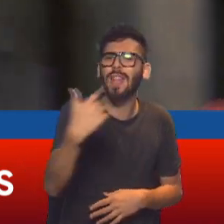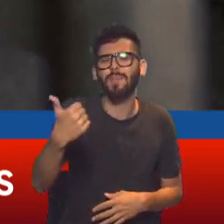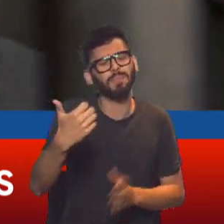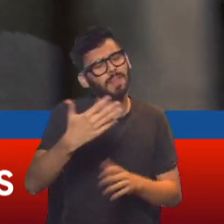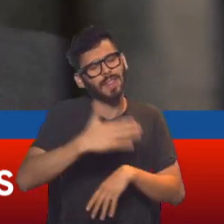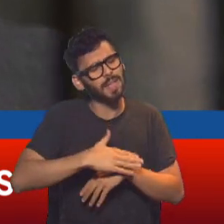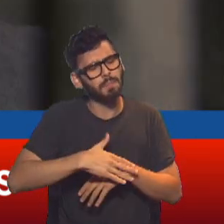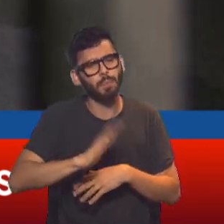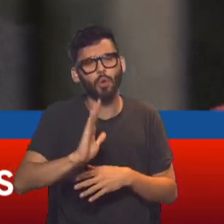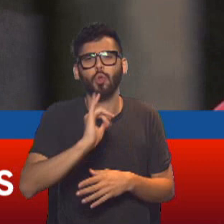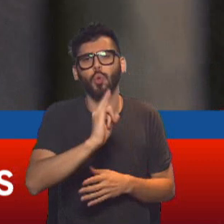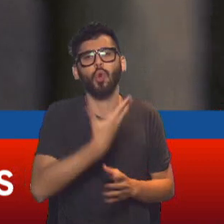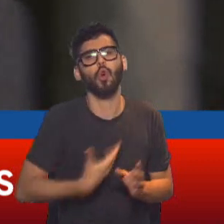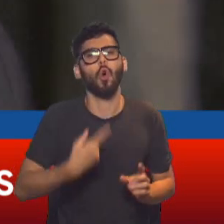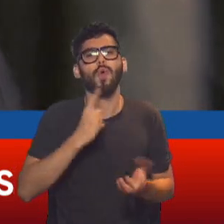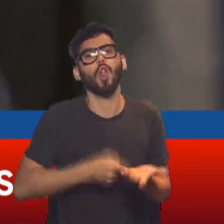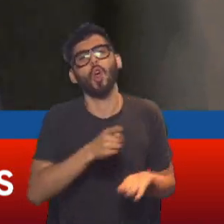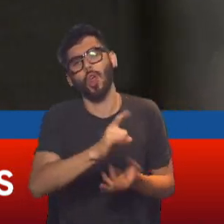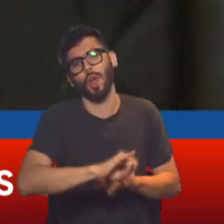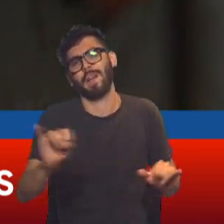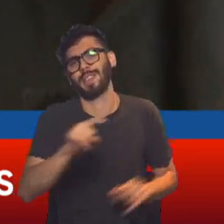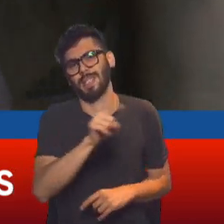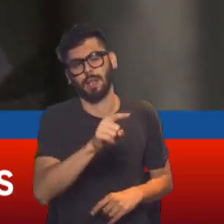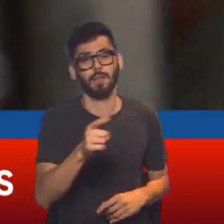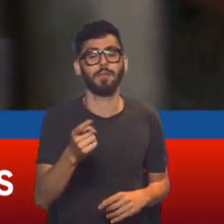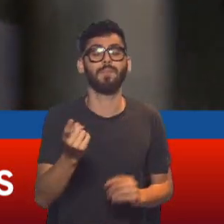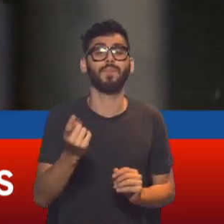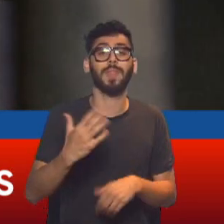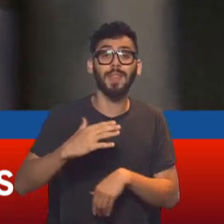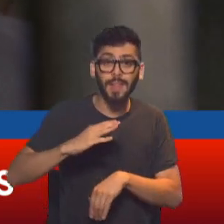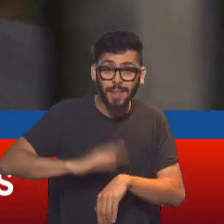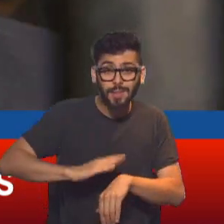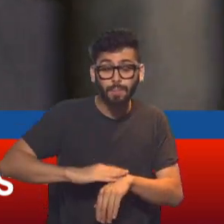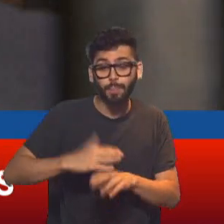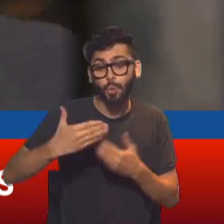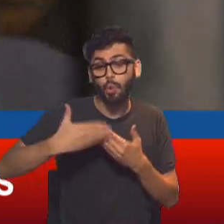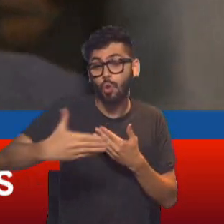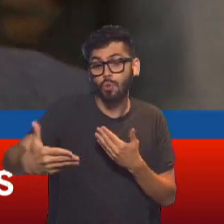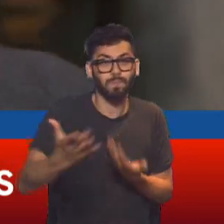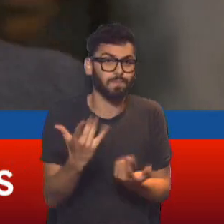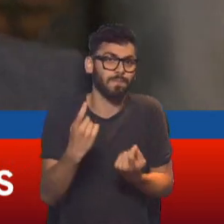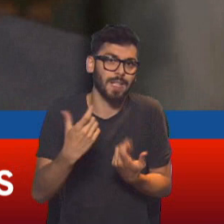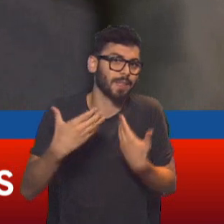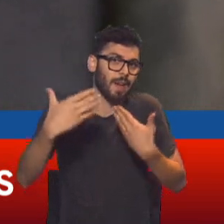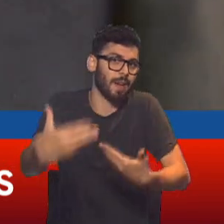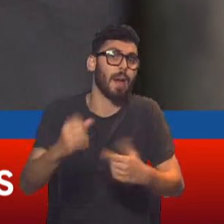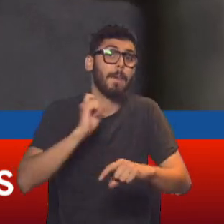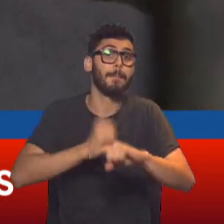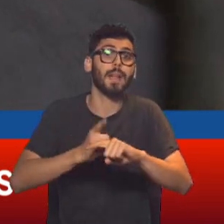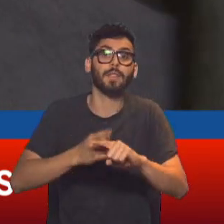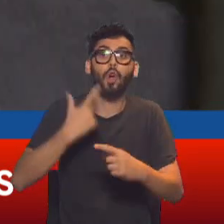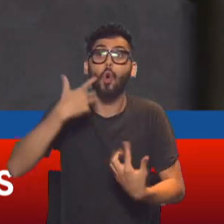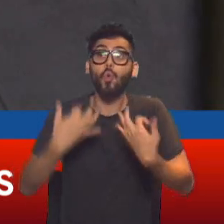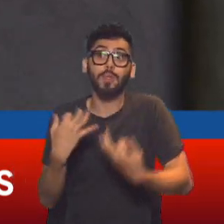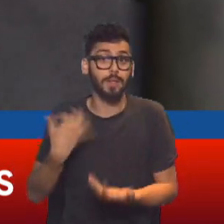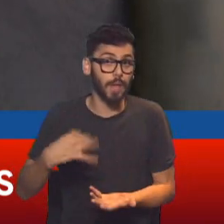que está en decisión del gobierno comunicar, los tiempos está claro que son una necesidad innegable y obviamente el proceso de judicialización. Nosotros no